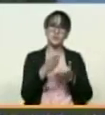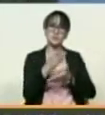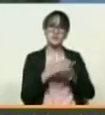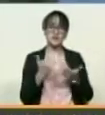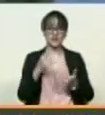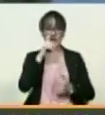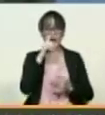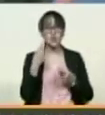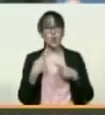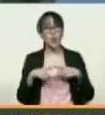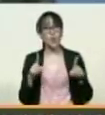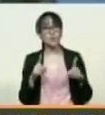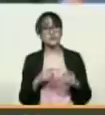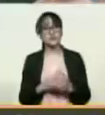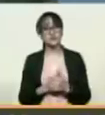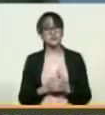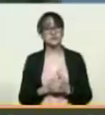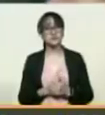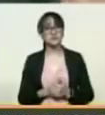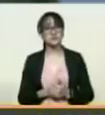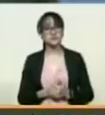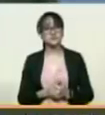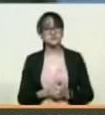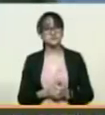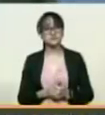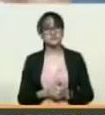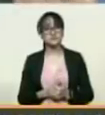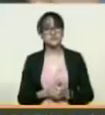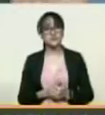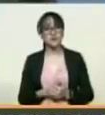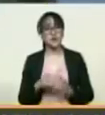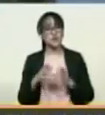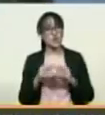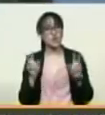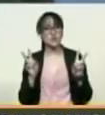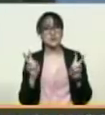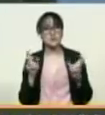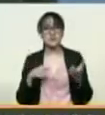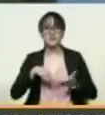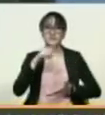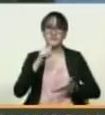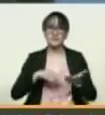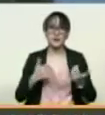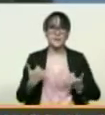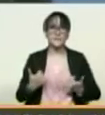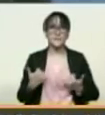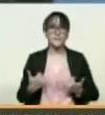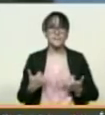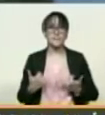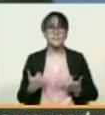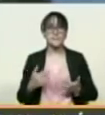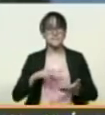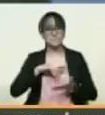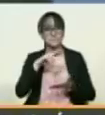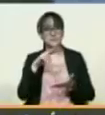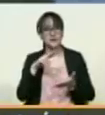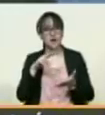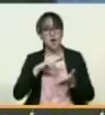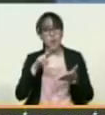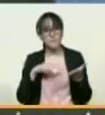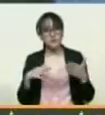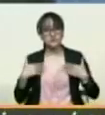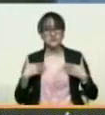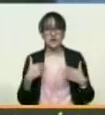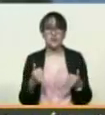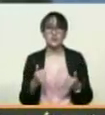año a hacer otra binacional donde se sientan los ministros de todas las áreas. Hemos firmado recientemente un convenio en salud, tiene